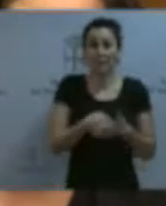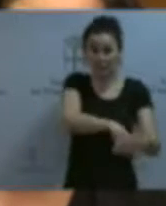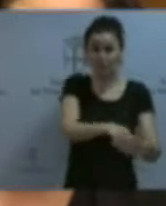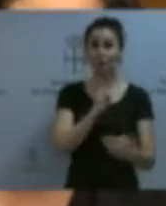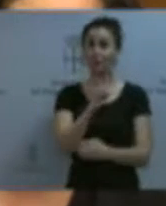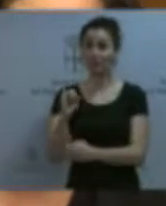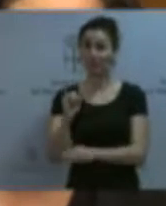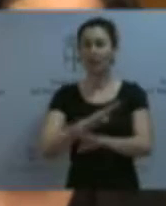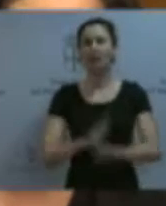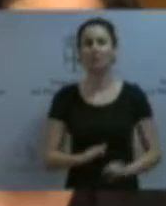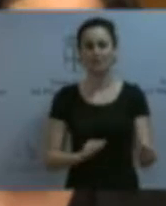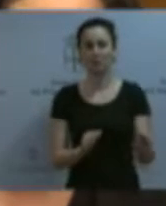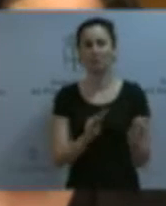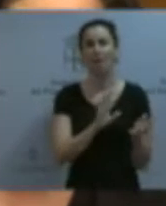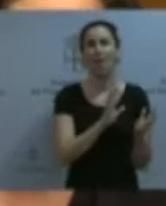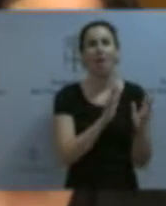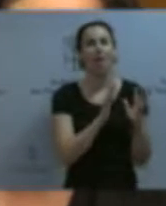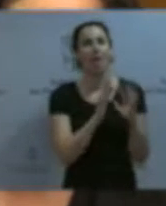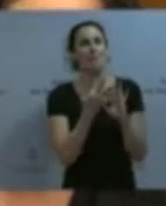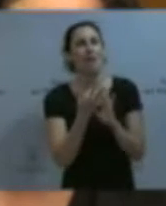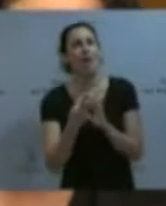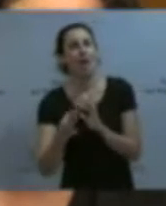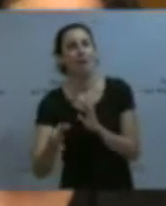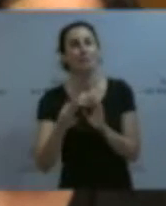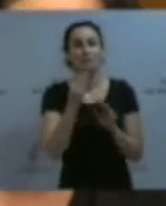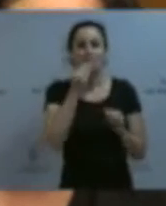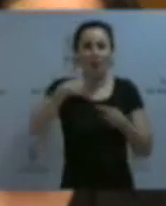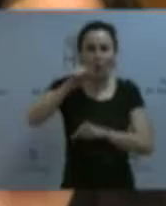provocado que se fueran haciendo cambios positivos para corregir estas situaciones.